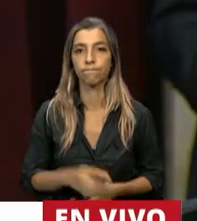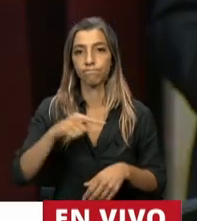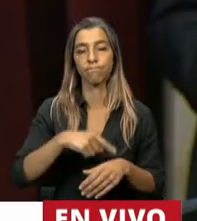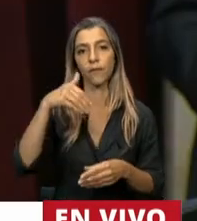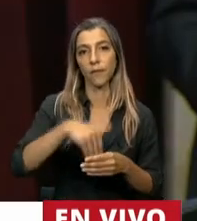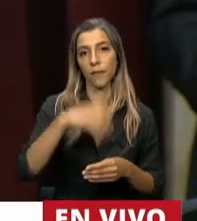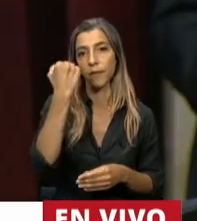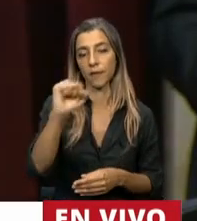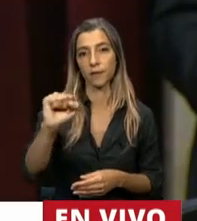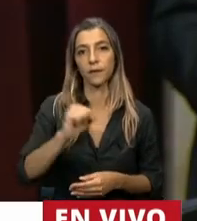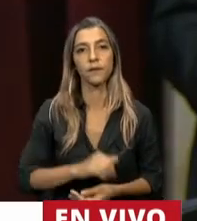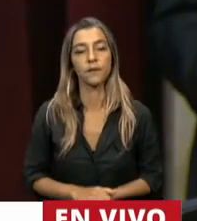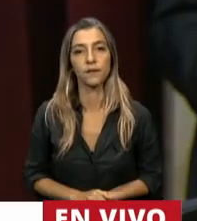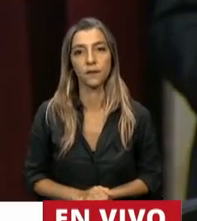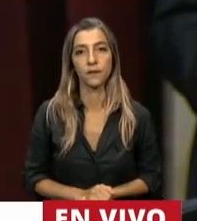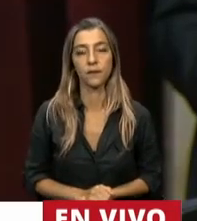Ausente a la hora de votar.